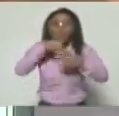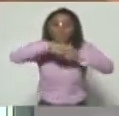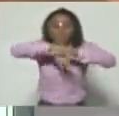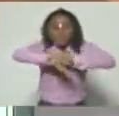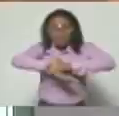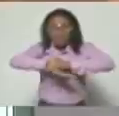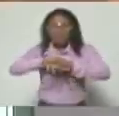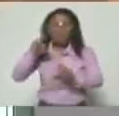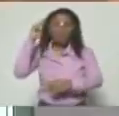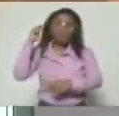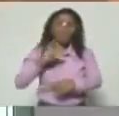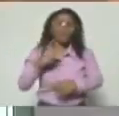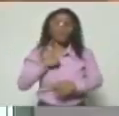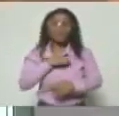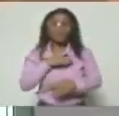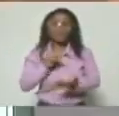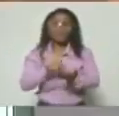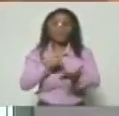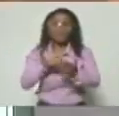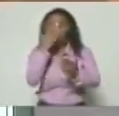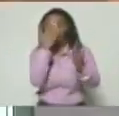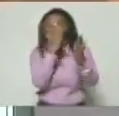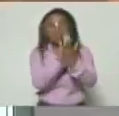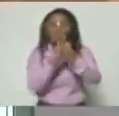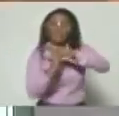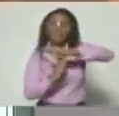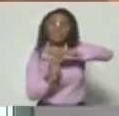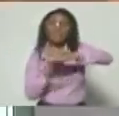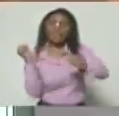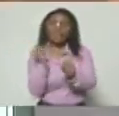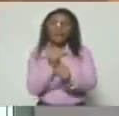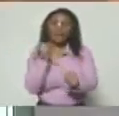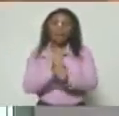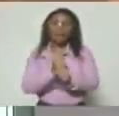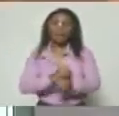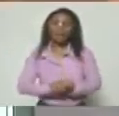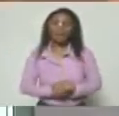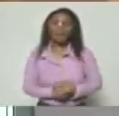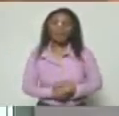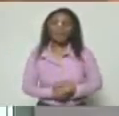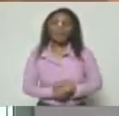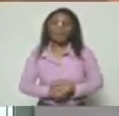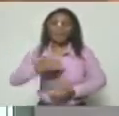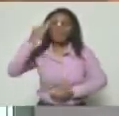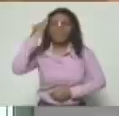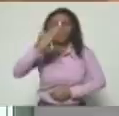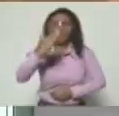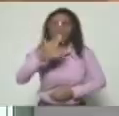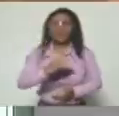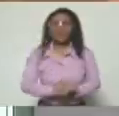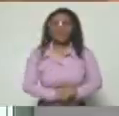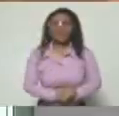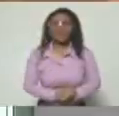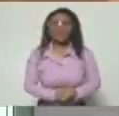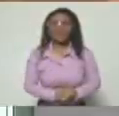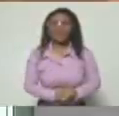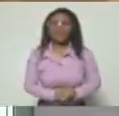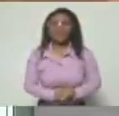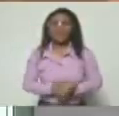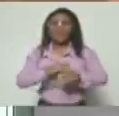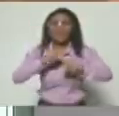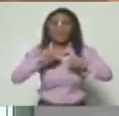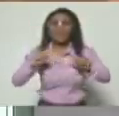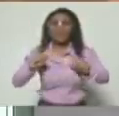bolivariana, enfrentando una base de operaciones paramilitar en